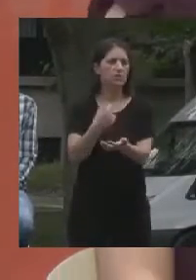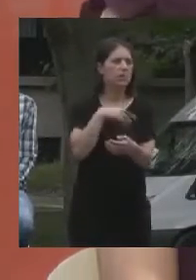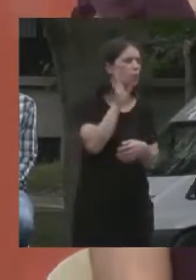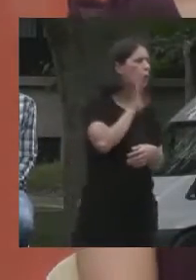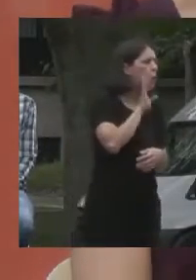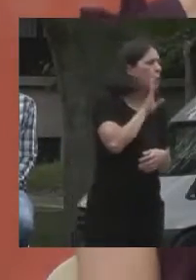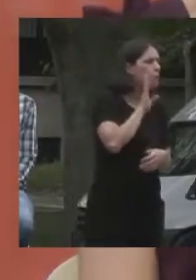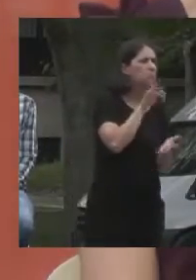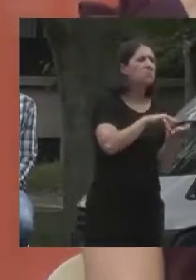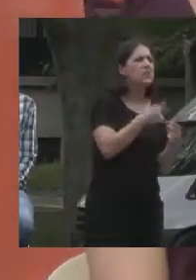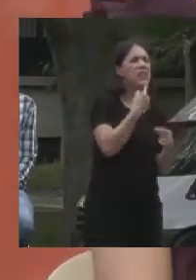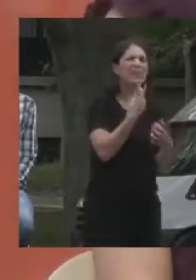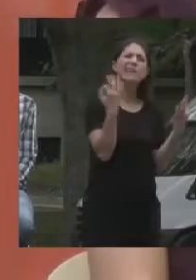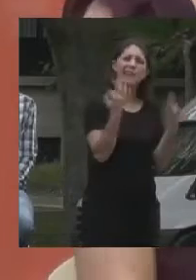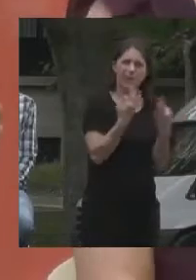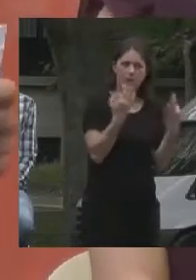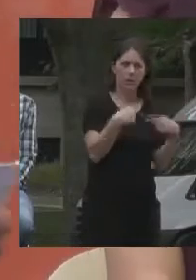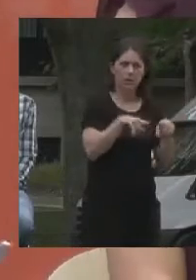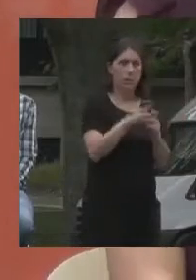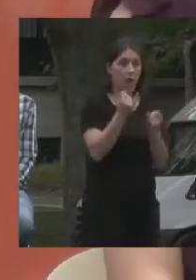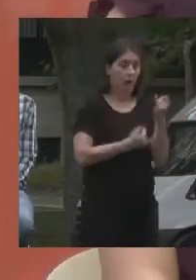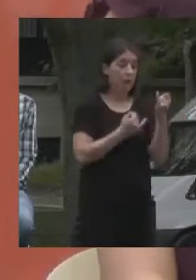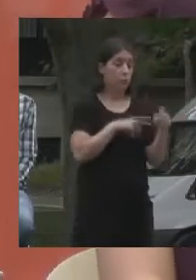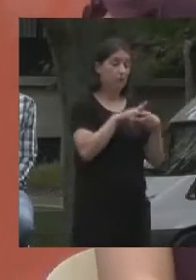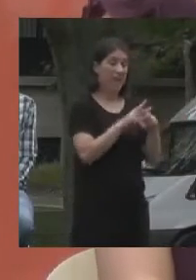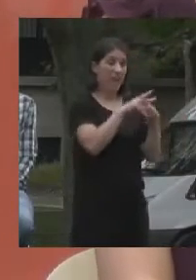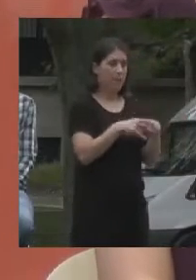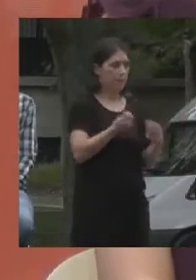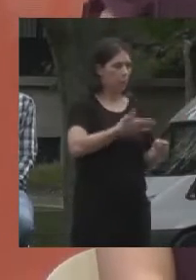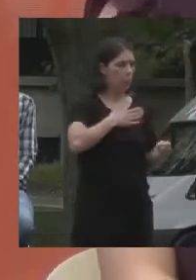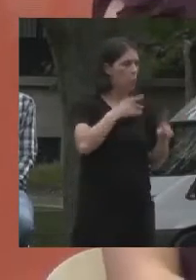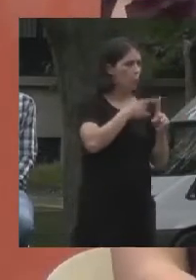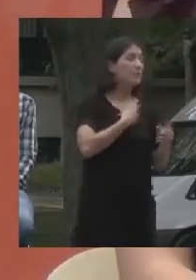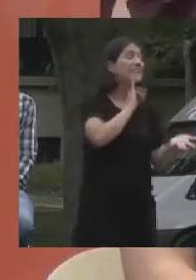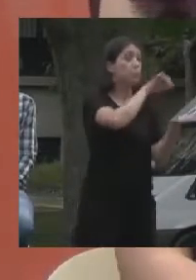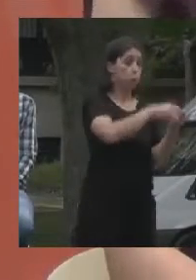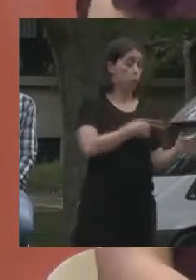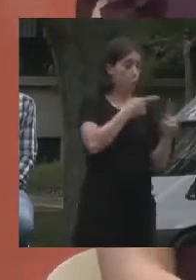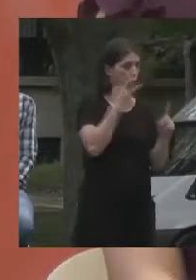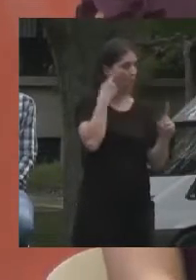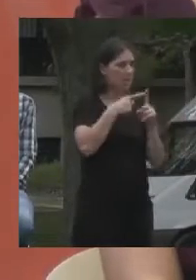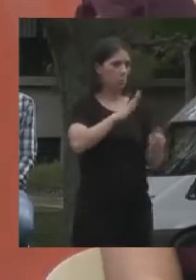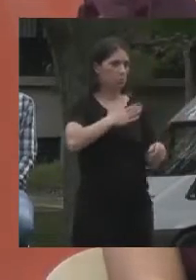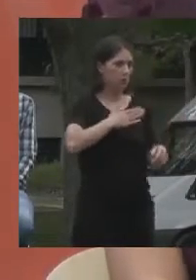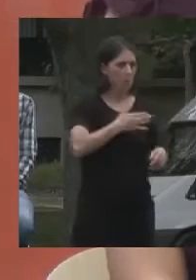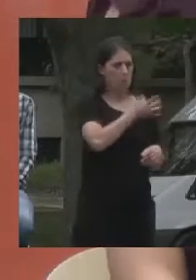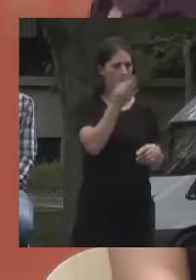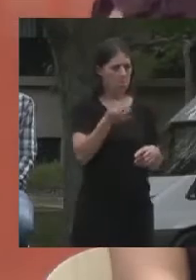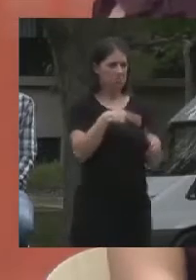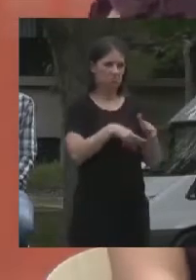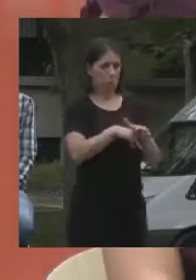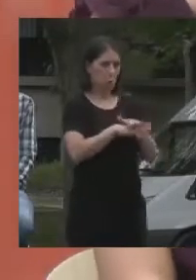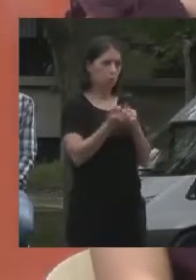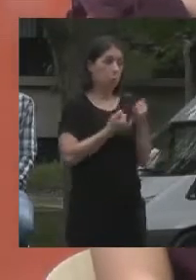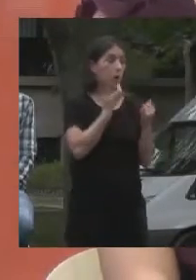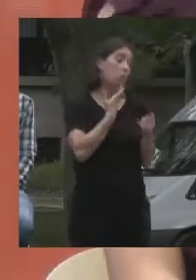corrupción, decían, o que é corrupción? Bueno, corrupción é o uso instrumental, patrimonial das institucións. E cando ti chegas a un concello, cando